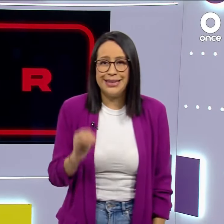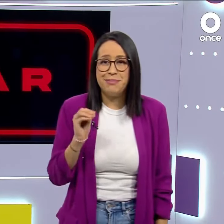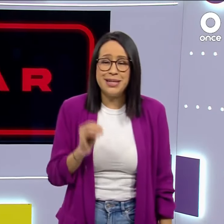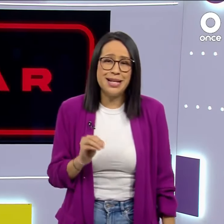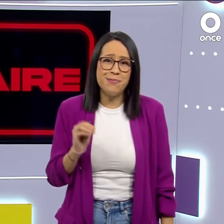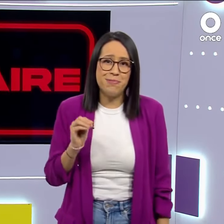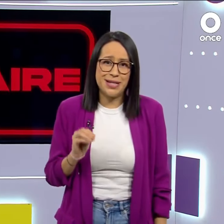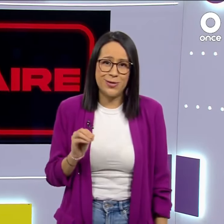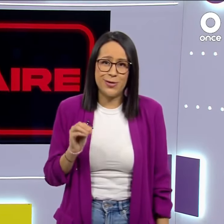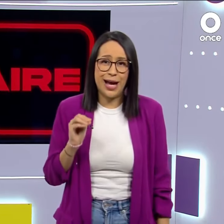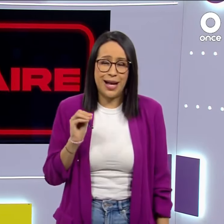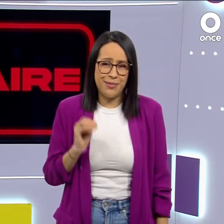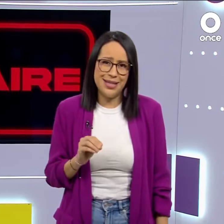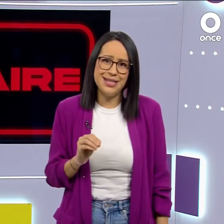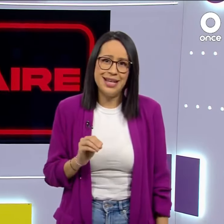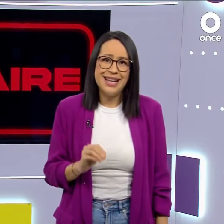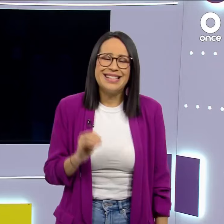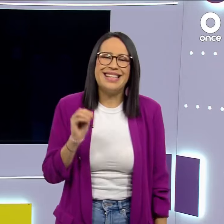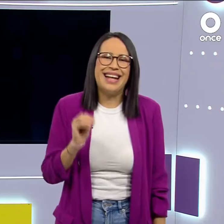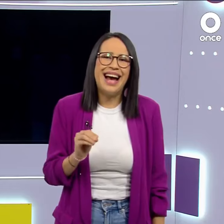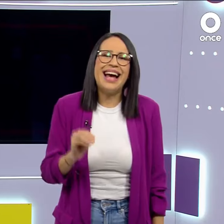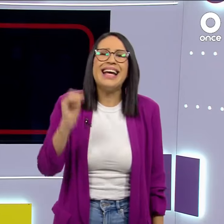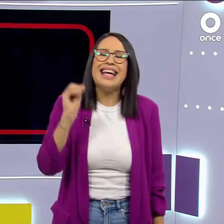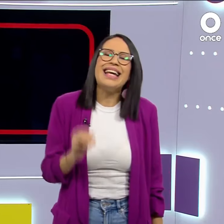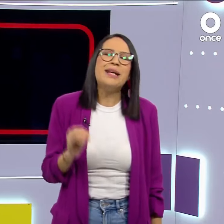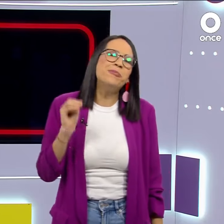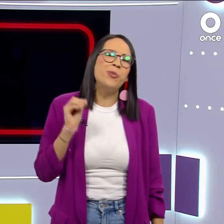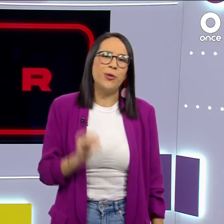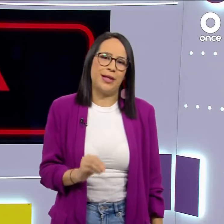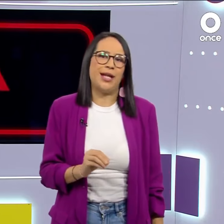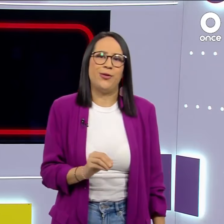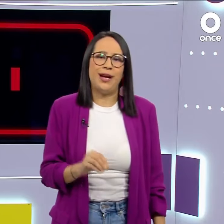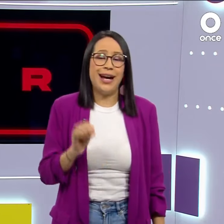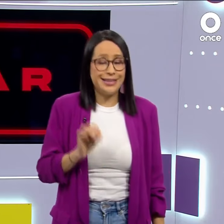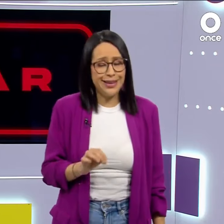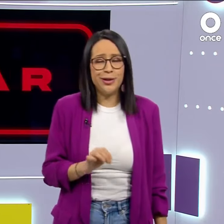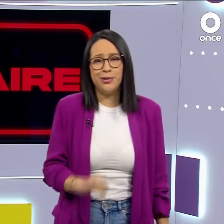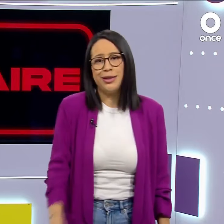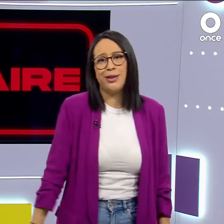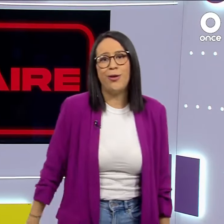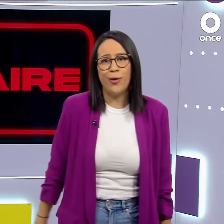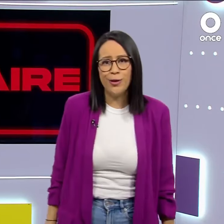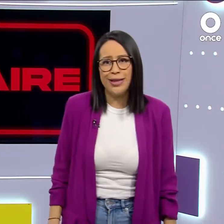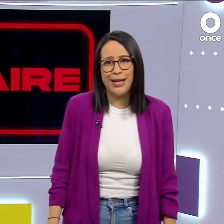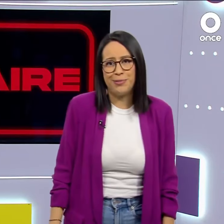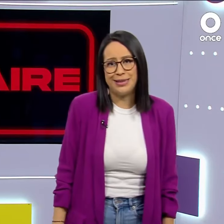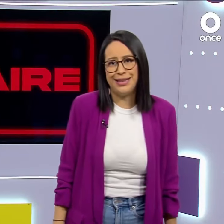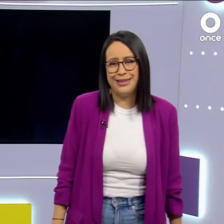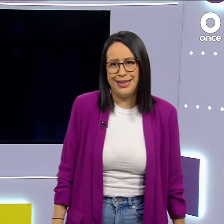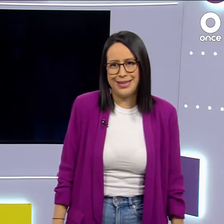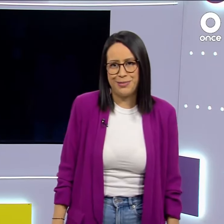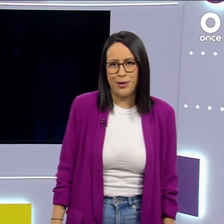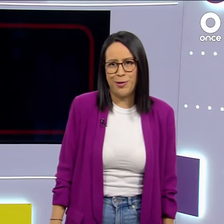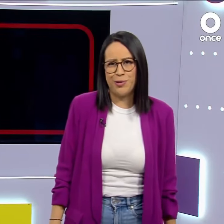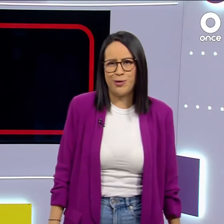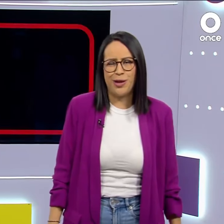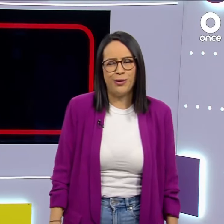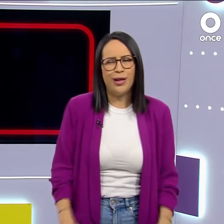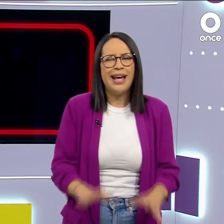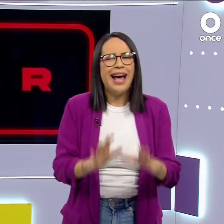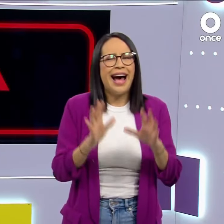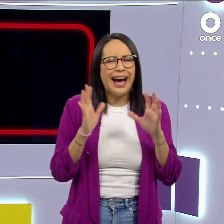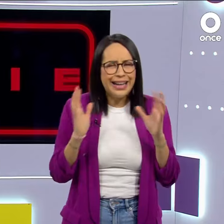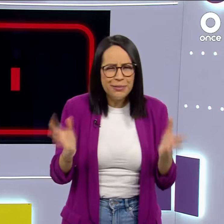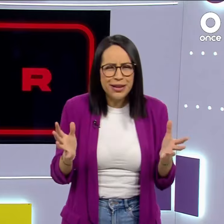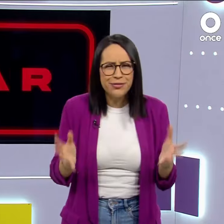mil pesos al mes, será impugnado. Así lo advirtió hoy el presidente Andrés Manuel López